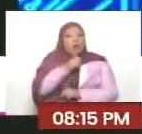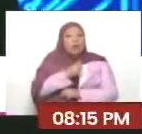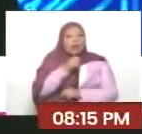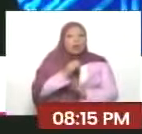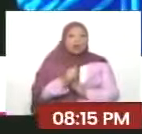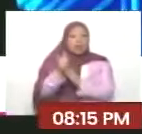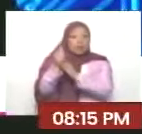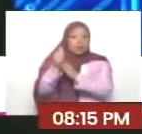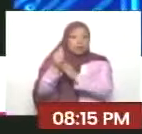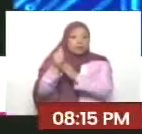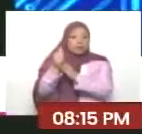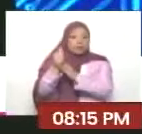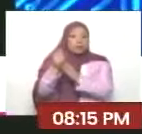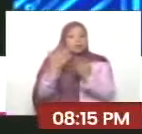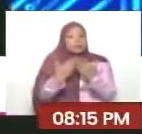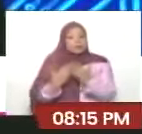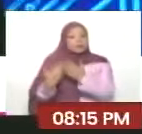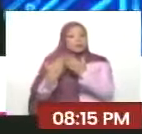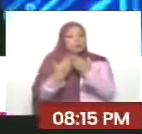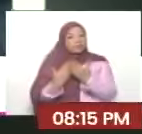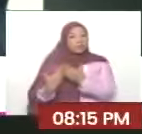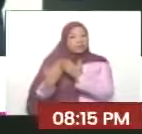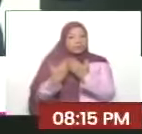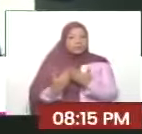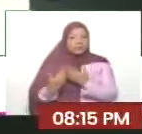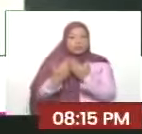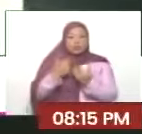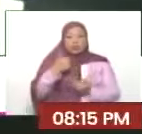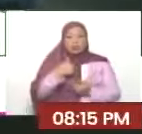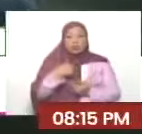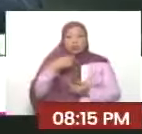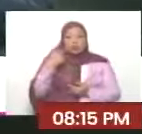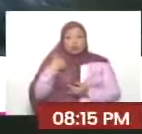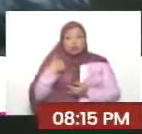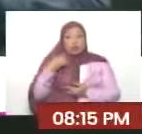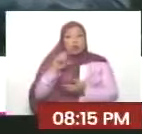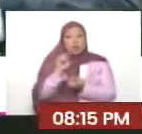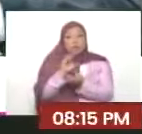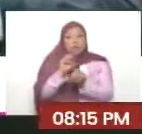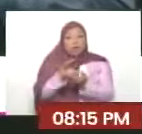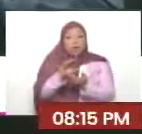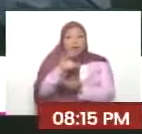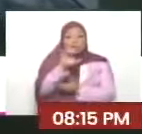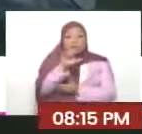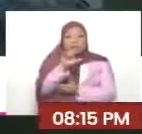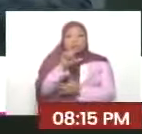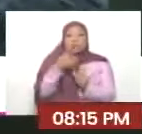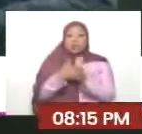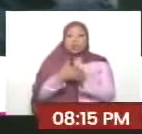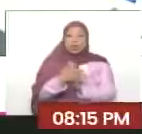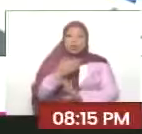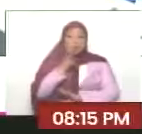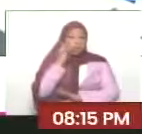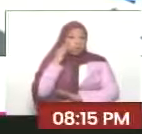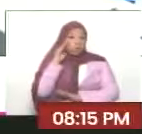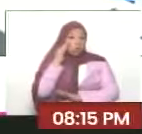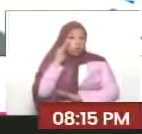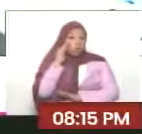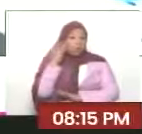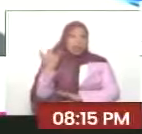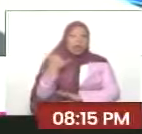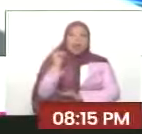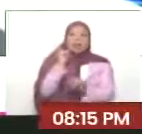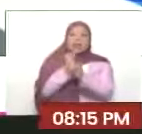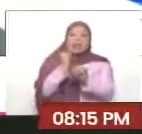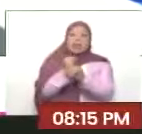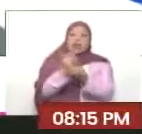Heroica. Bueno, tenemos que estudiarlo. Y yo lo voy a publicar en mis redes. Estén pendientes, pues. Muchísimas gracias, Barry, presidente. Adelante. Vamos... Zona digital. Así